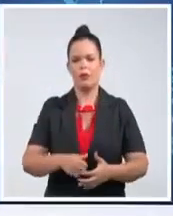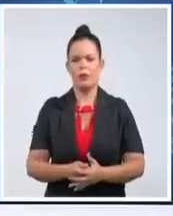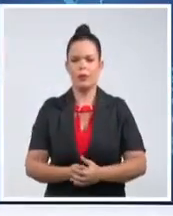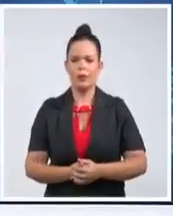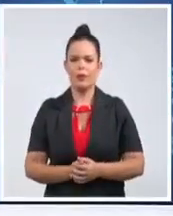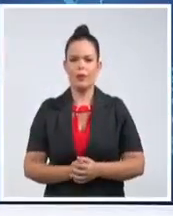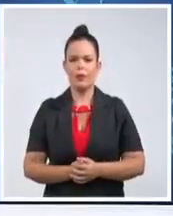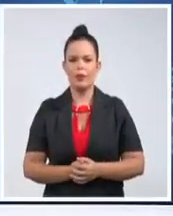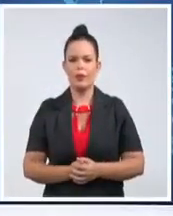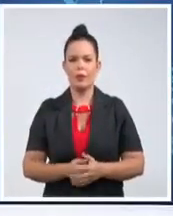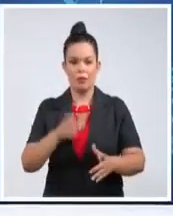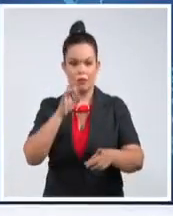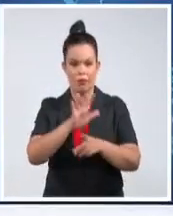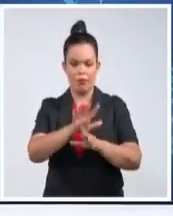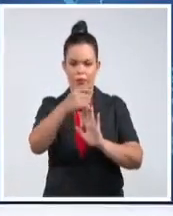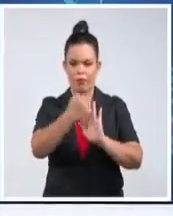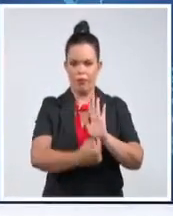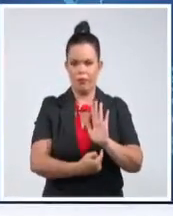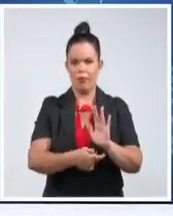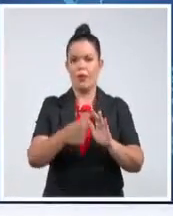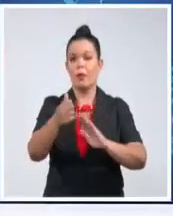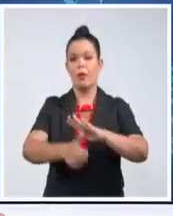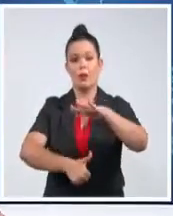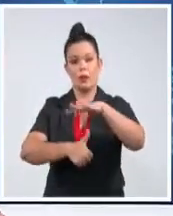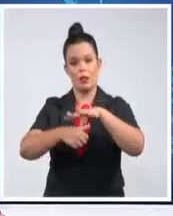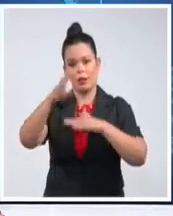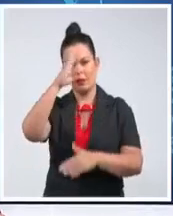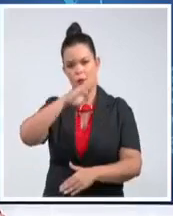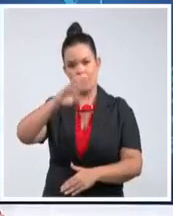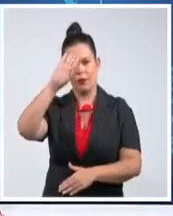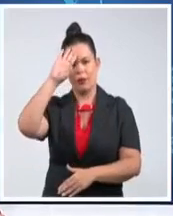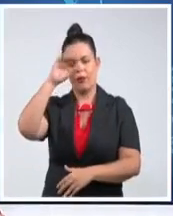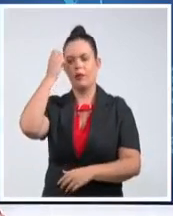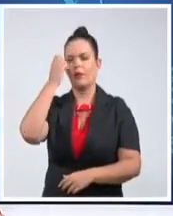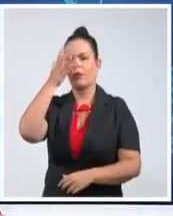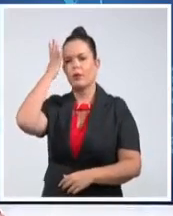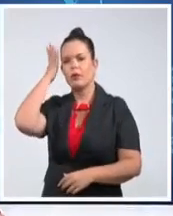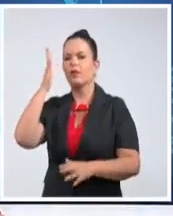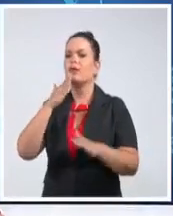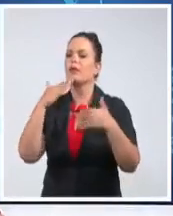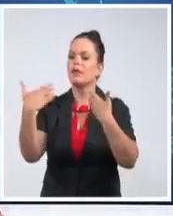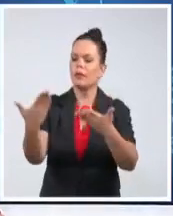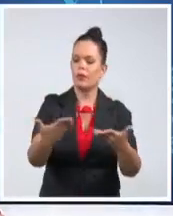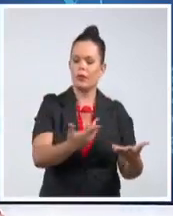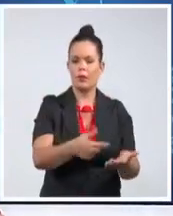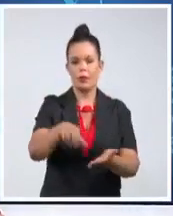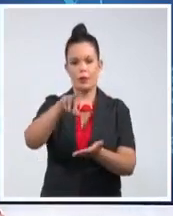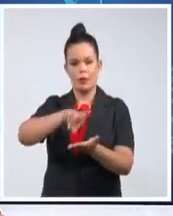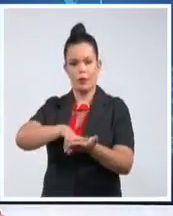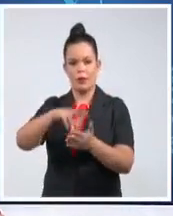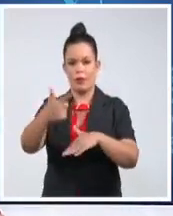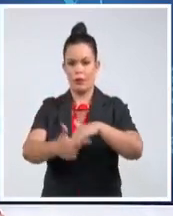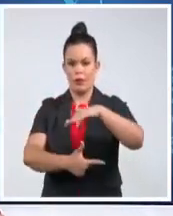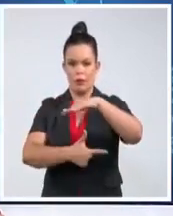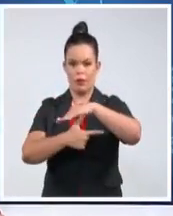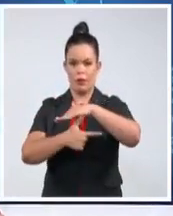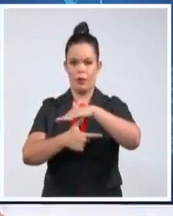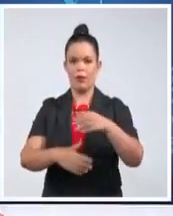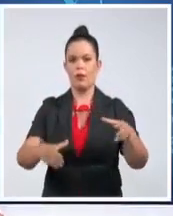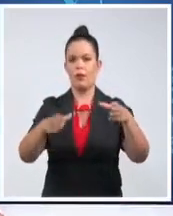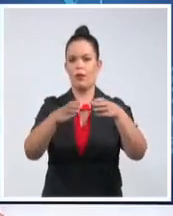Comenzamos informando que el presidente de la República de Cuba, Miguel Díaz-Canel Bermúdez, recibió este martes al vicepresidente del gobierno de la Federación